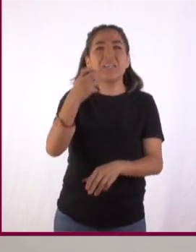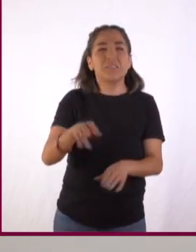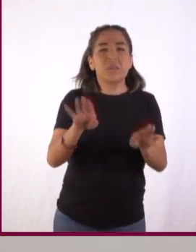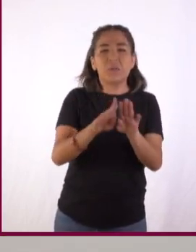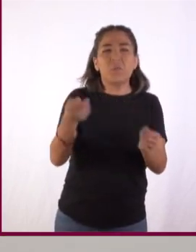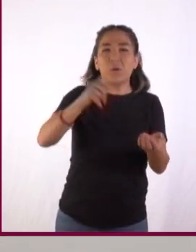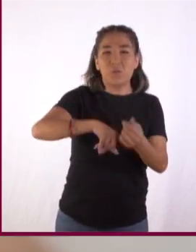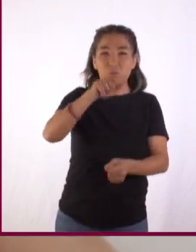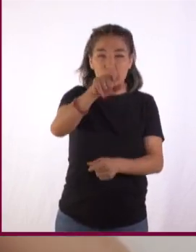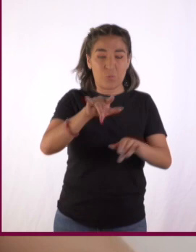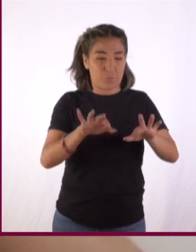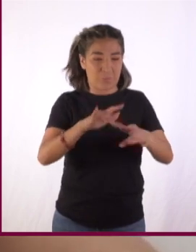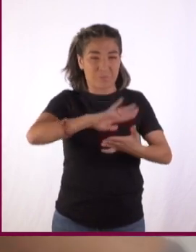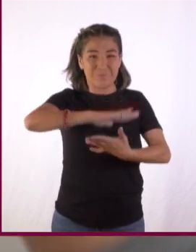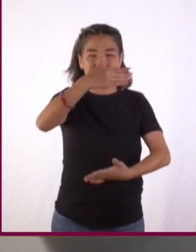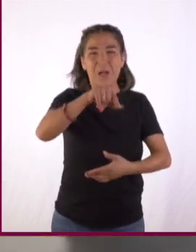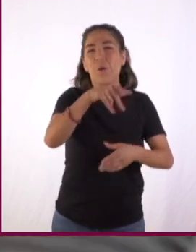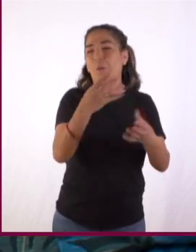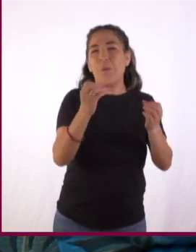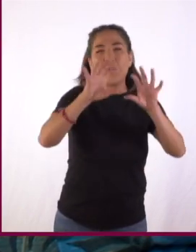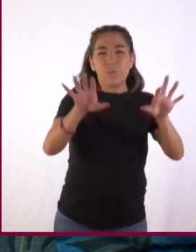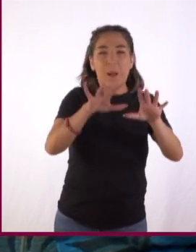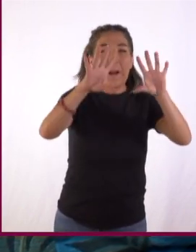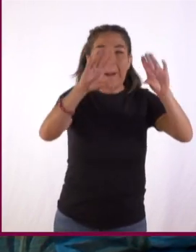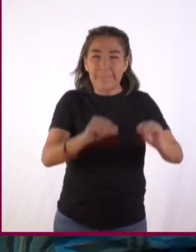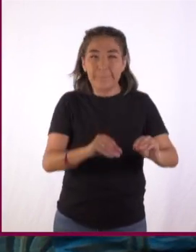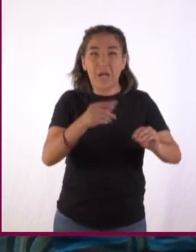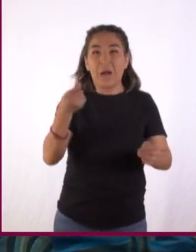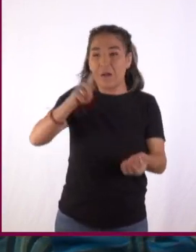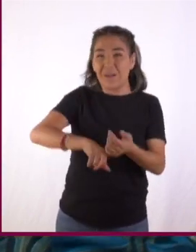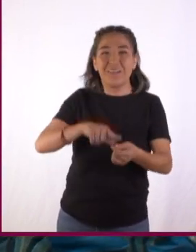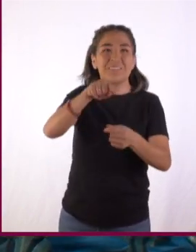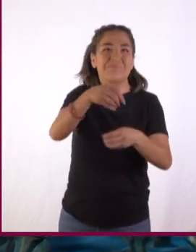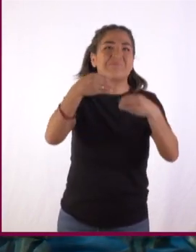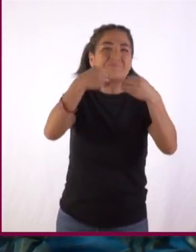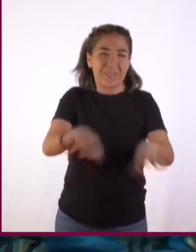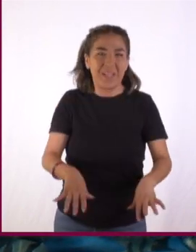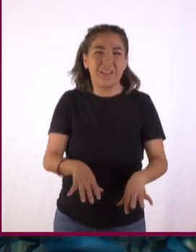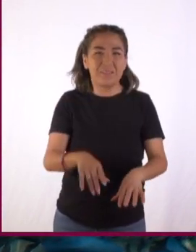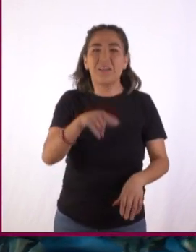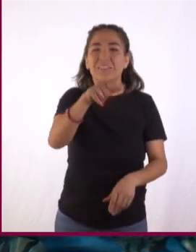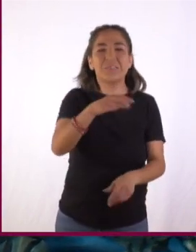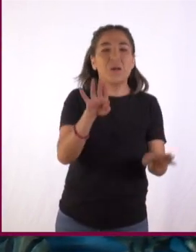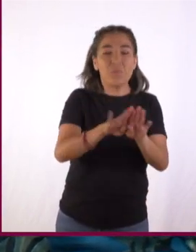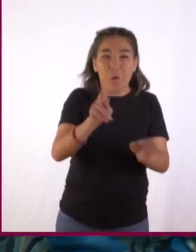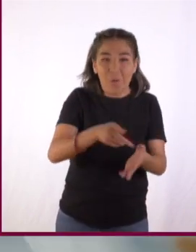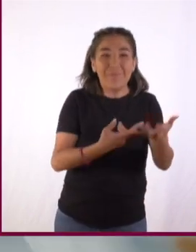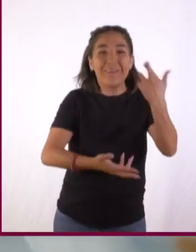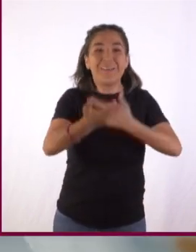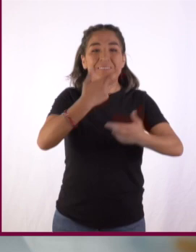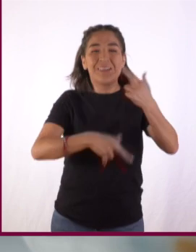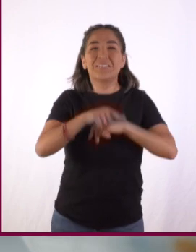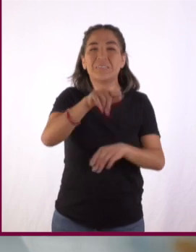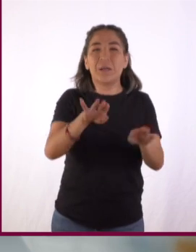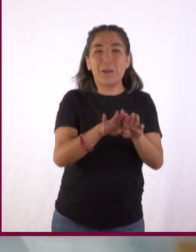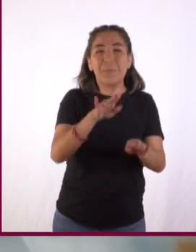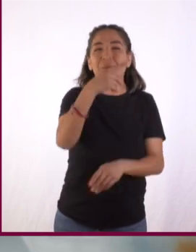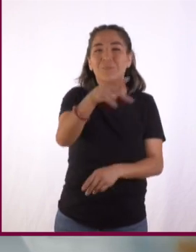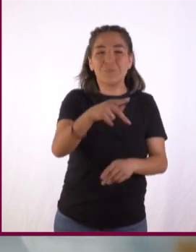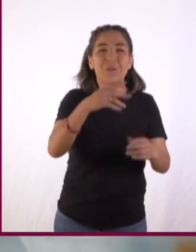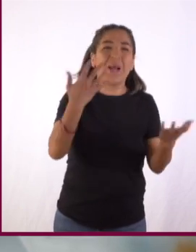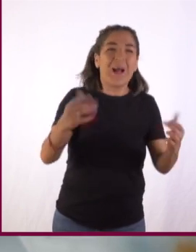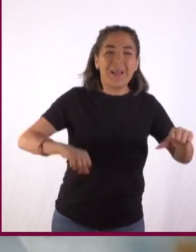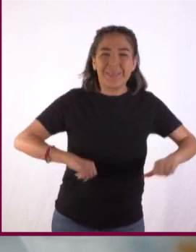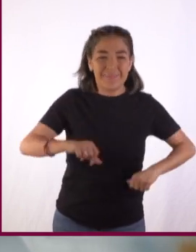histéresis, cada que apagáramos nuestra computadora, la información almacenada se perdería. Sería imposible que el avance